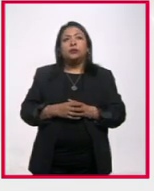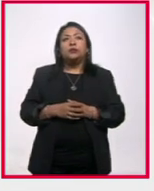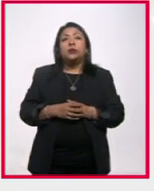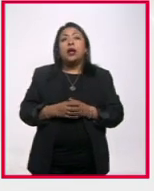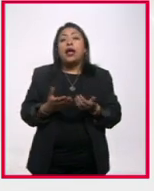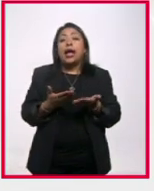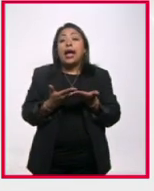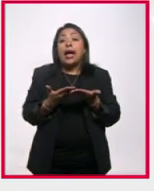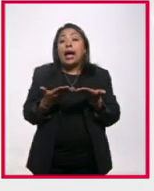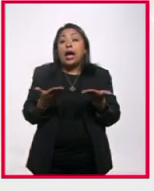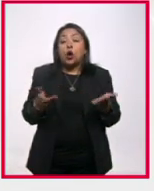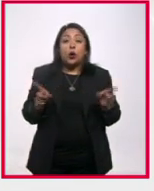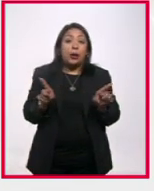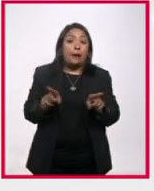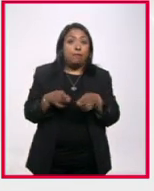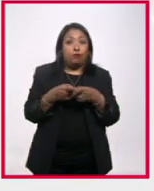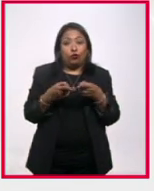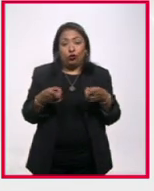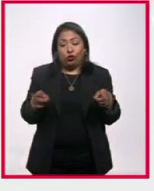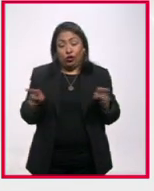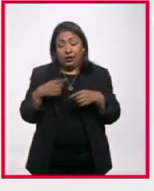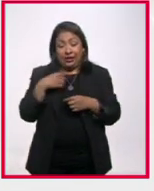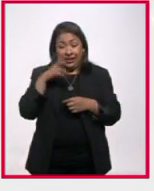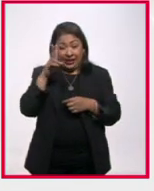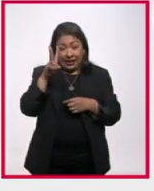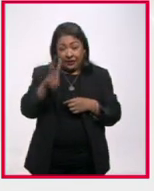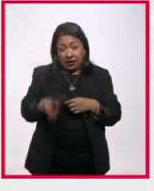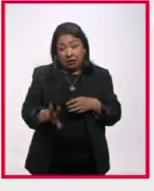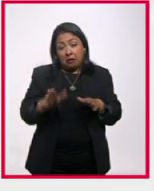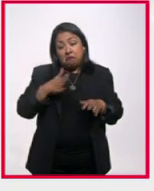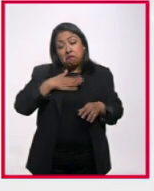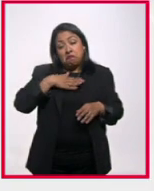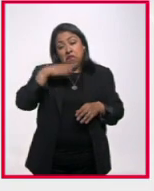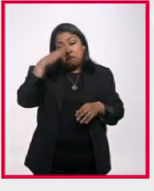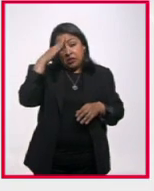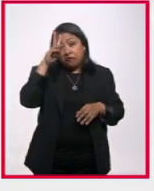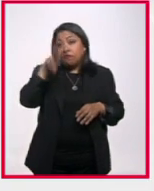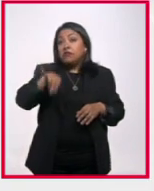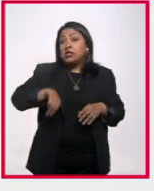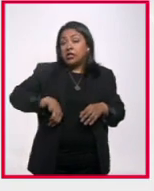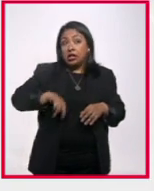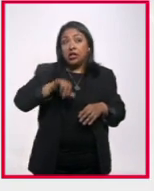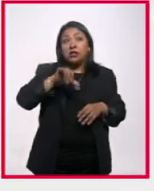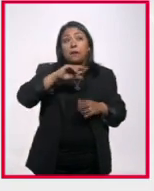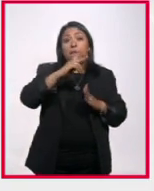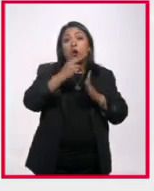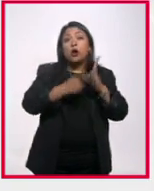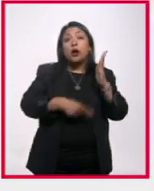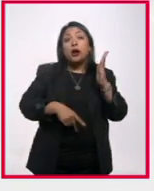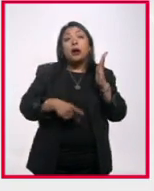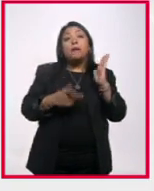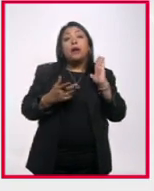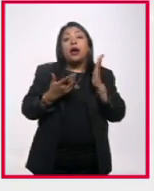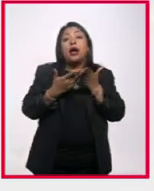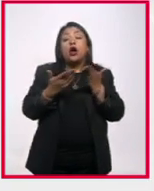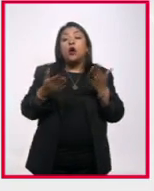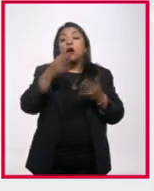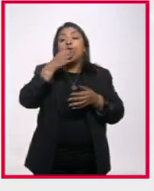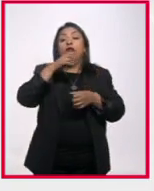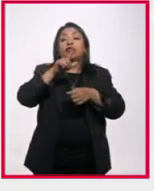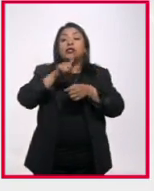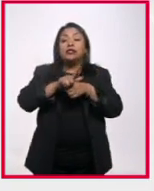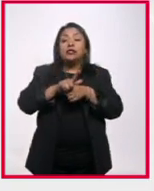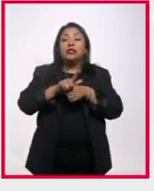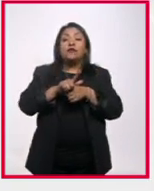Y ahora vamos con música, y de verdad que yo creo que les va a interesar el programa que tiene para esta ocasión el Festival